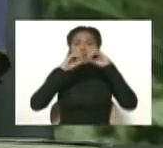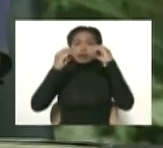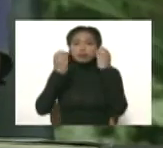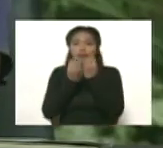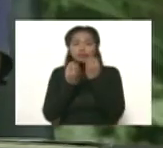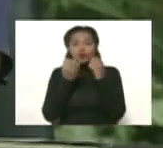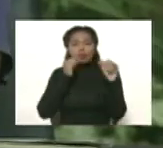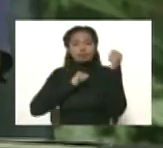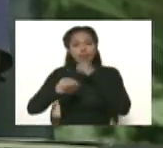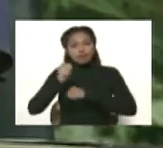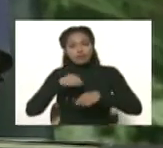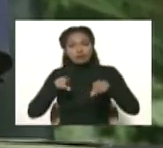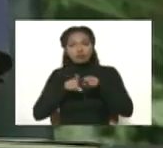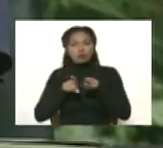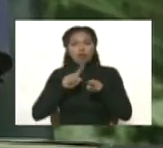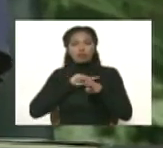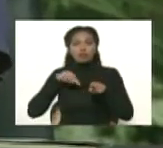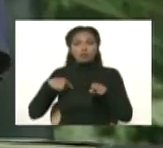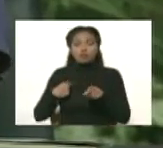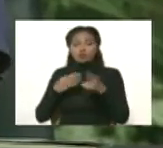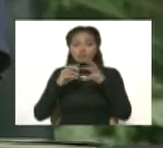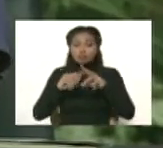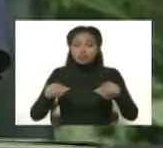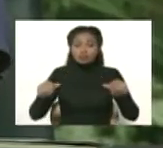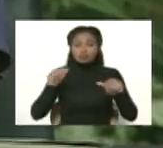y defensa de nuestro territorio.